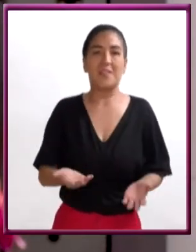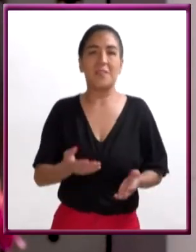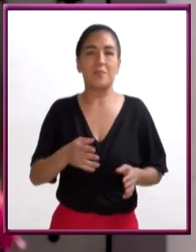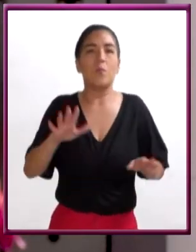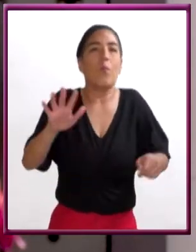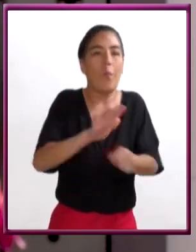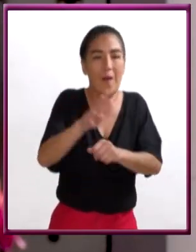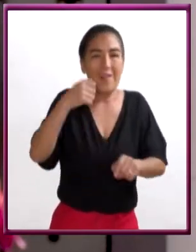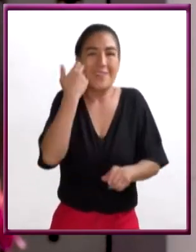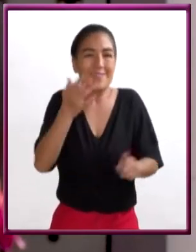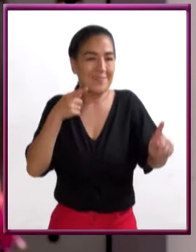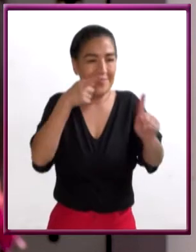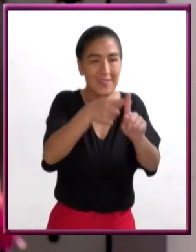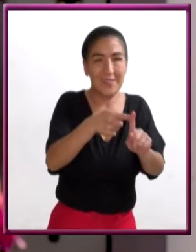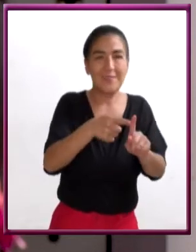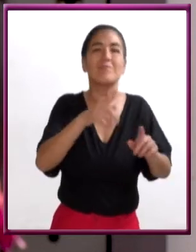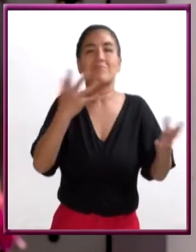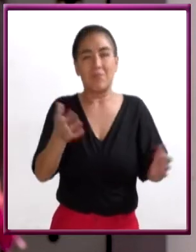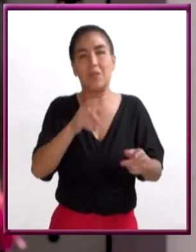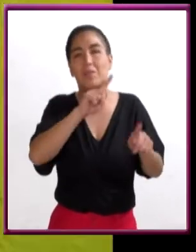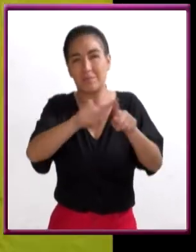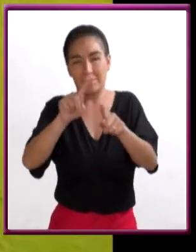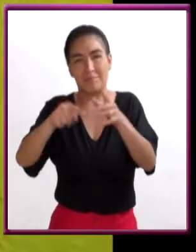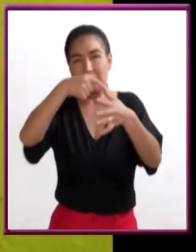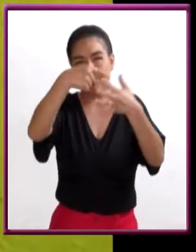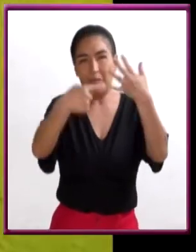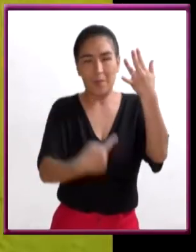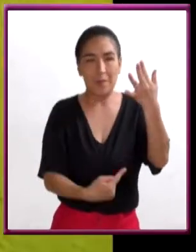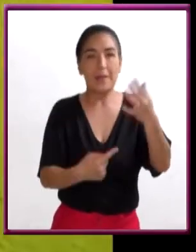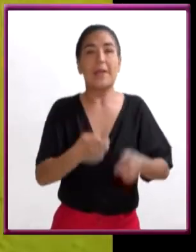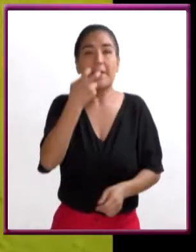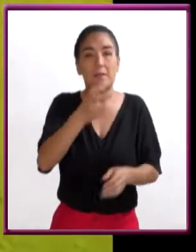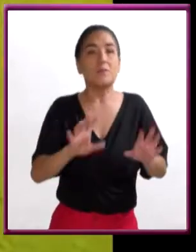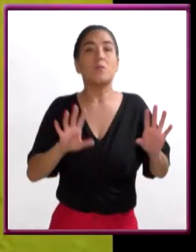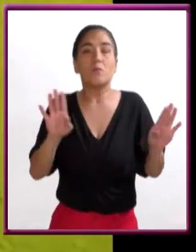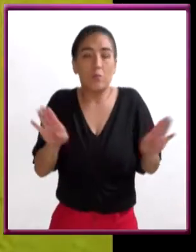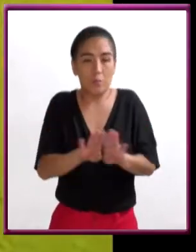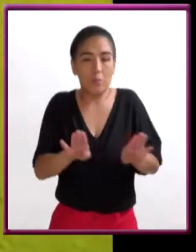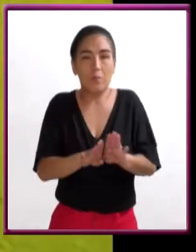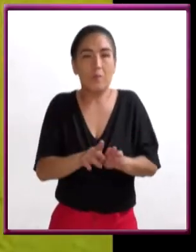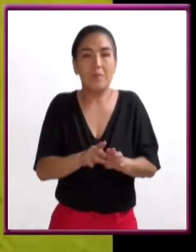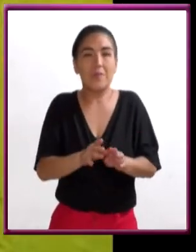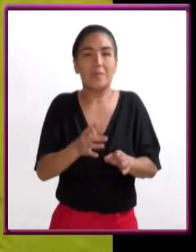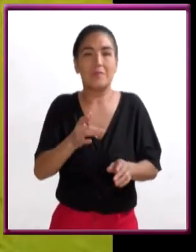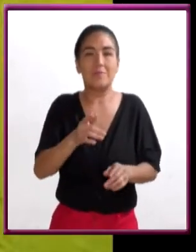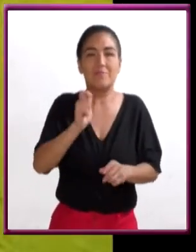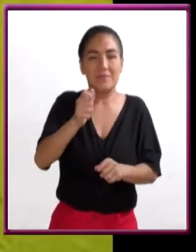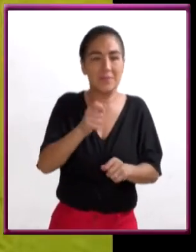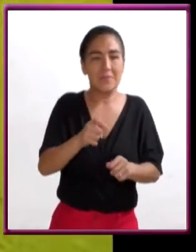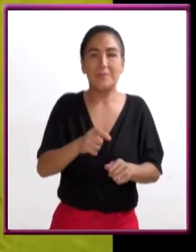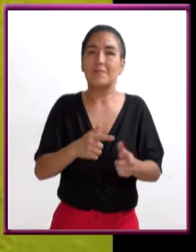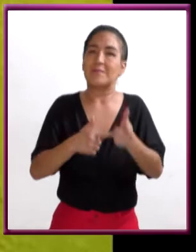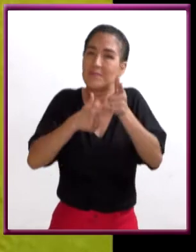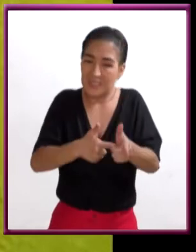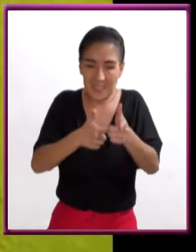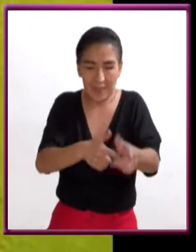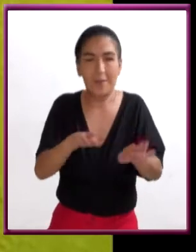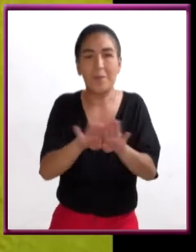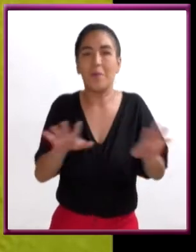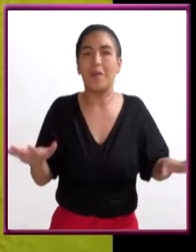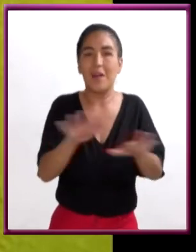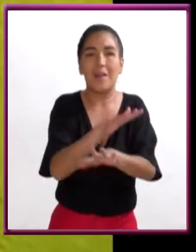motivaciones, expectativas, entre otras cosas. Esto quiere decir que la percepción se encuentra en constante